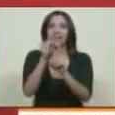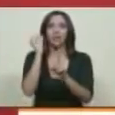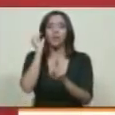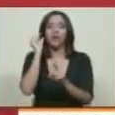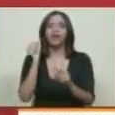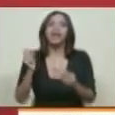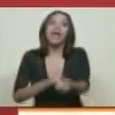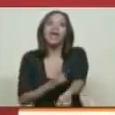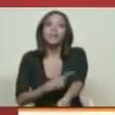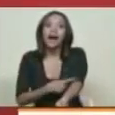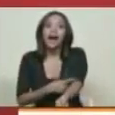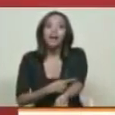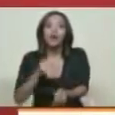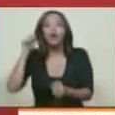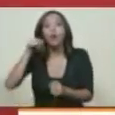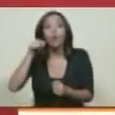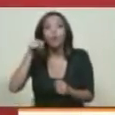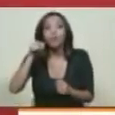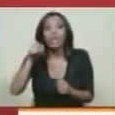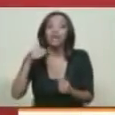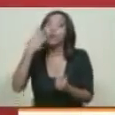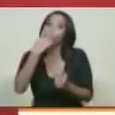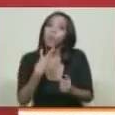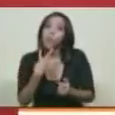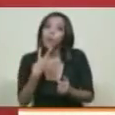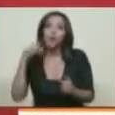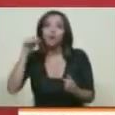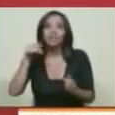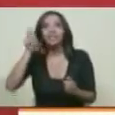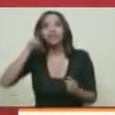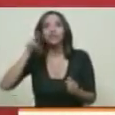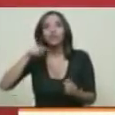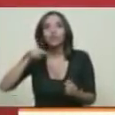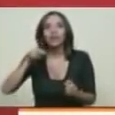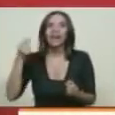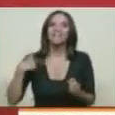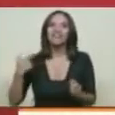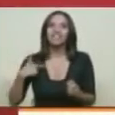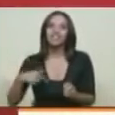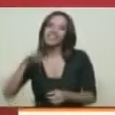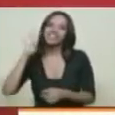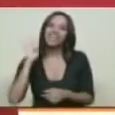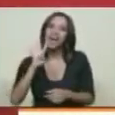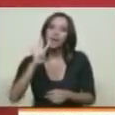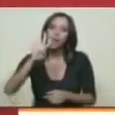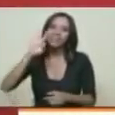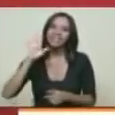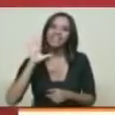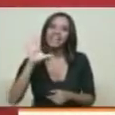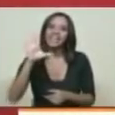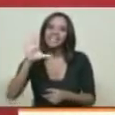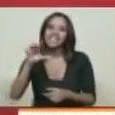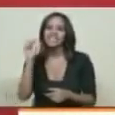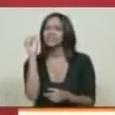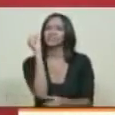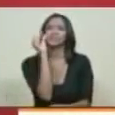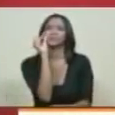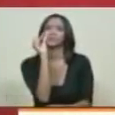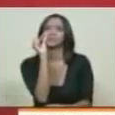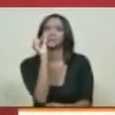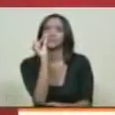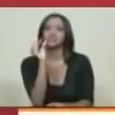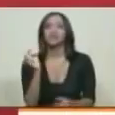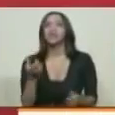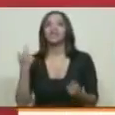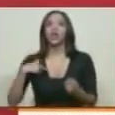lucha de clase, usted es un desclasado, usted no va a tener nunca, ni la cuarta, ni la quinta, ni la muchísima menos octava parte de lo que esos